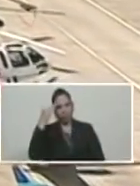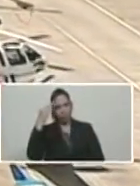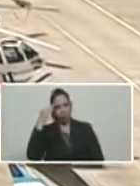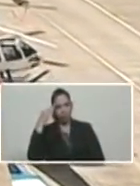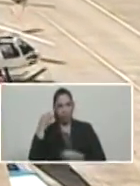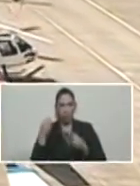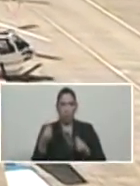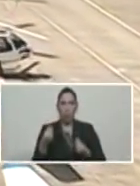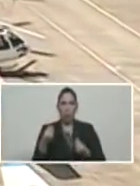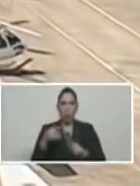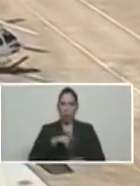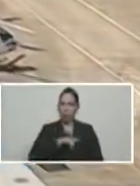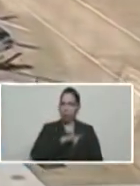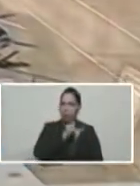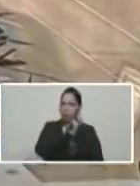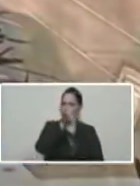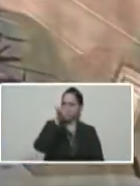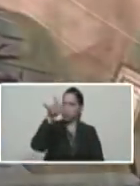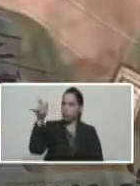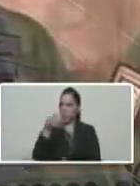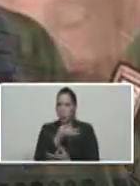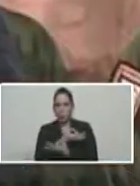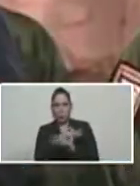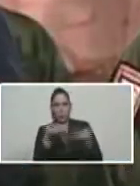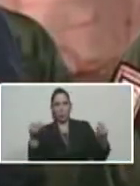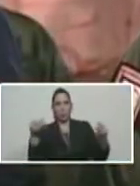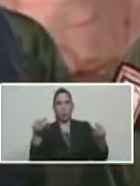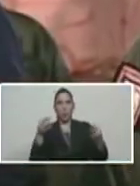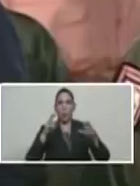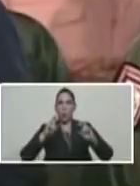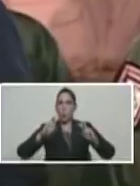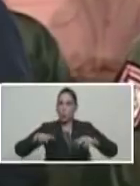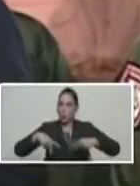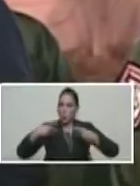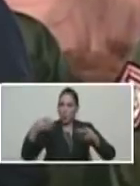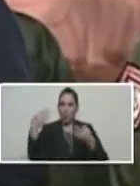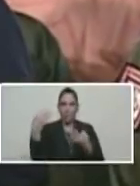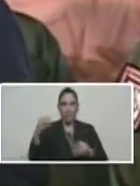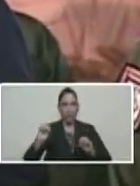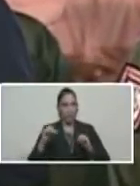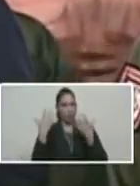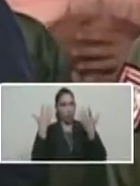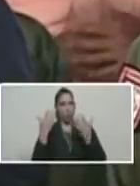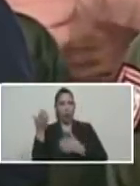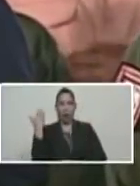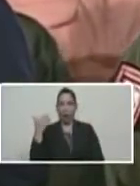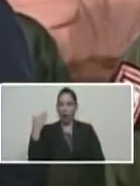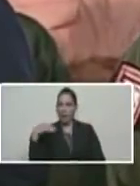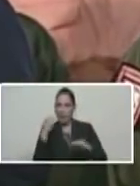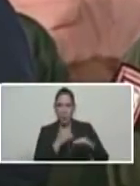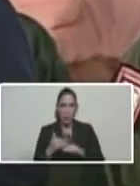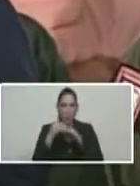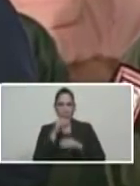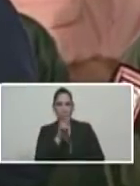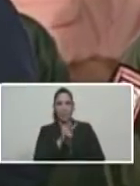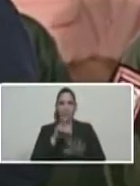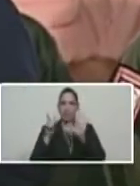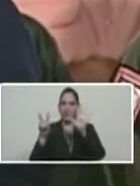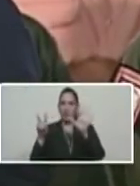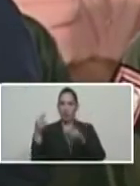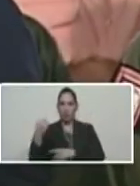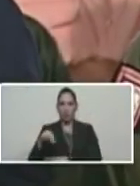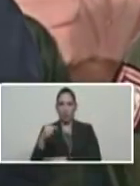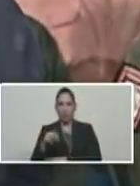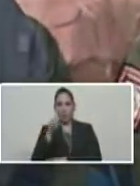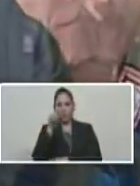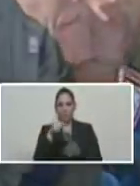sin temores, en vuelo magistral, nuevas páginas de gloria como en aquel 27 de noviembre